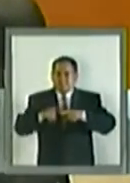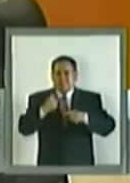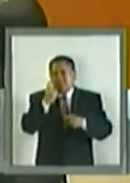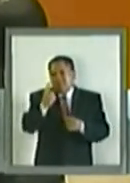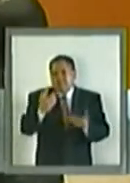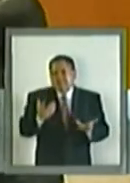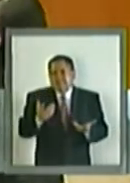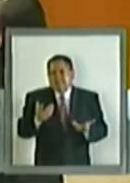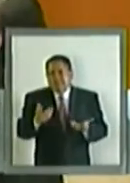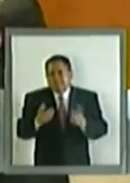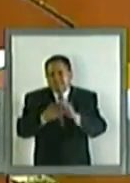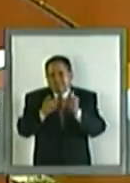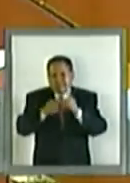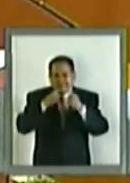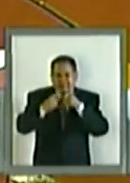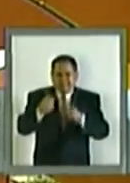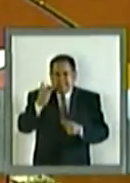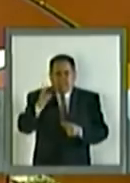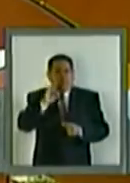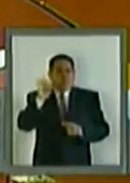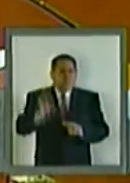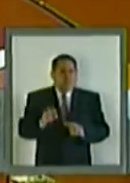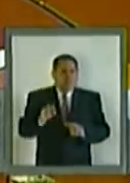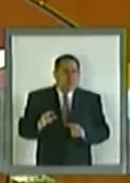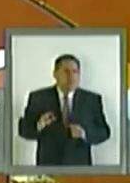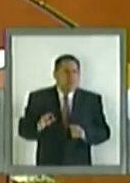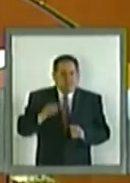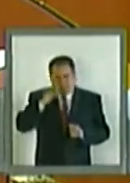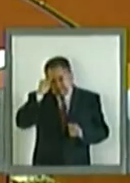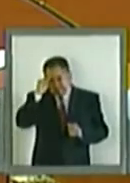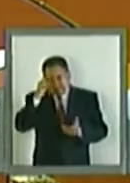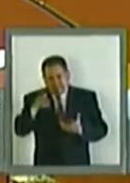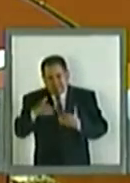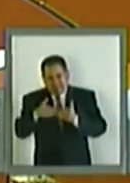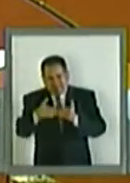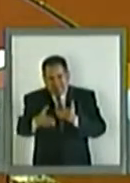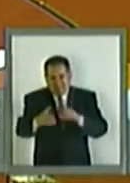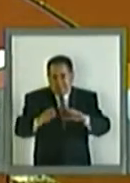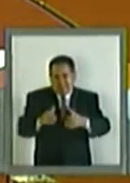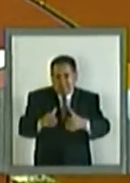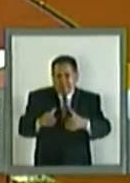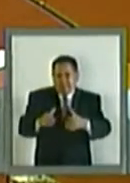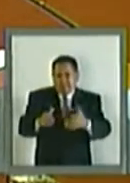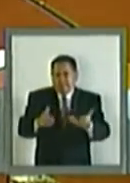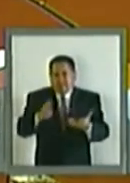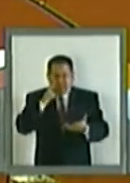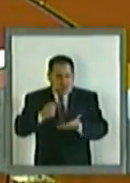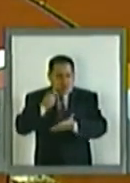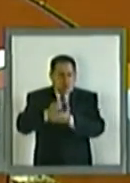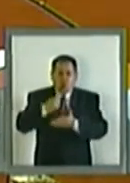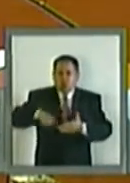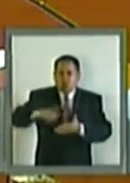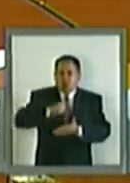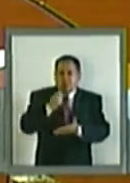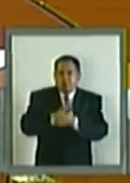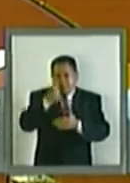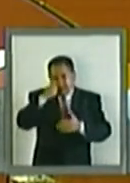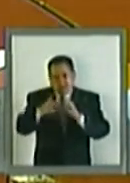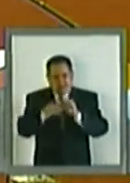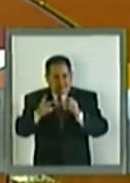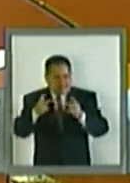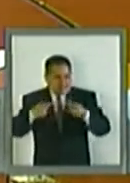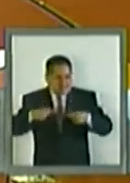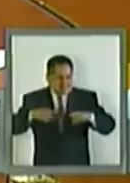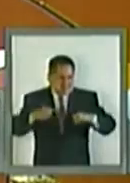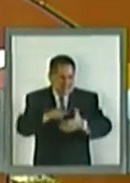una variación del 3% del precio en un periodo de transición. Esto lo aprobamos todos, ambas cámaras, en